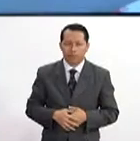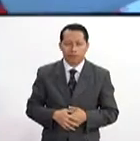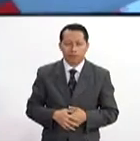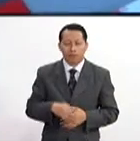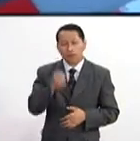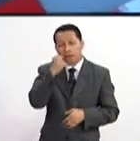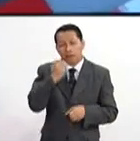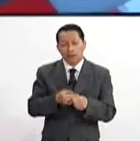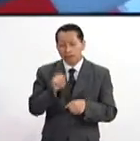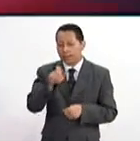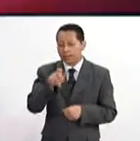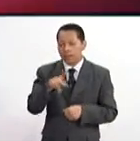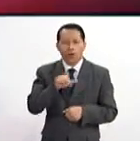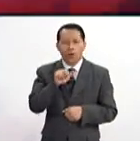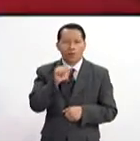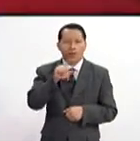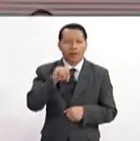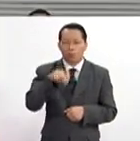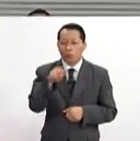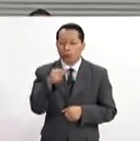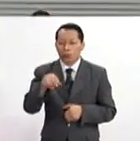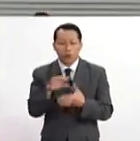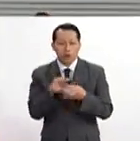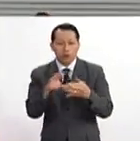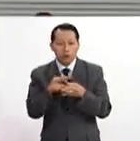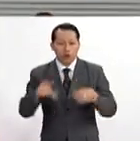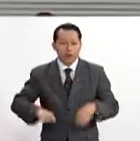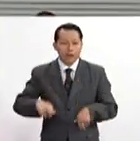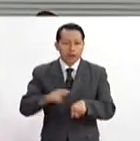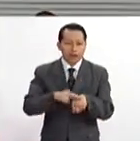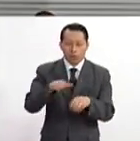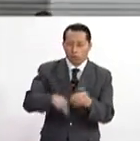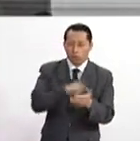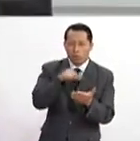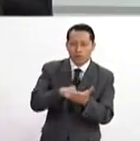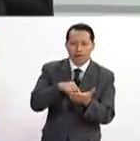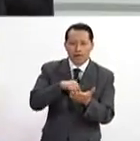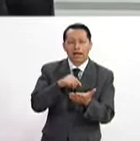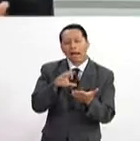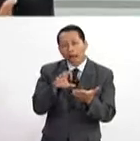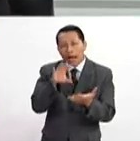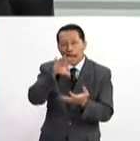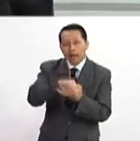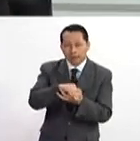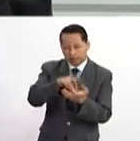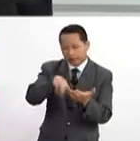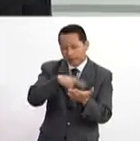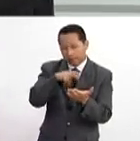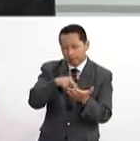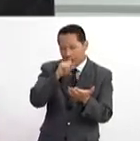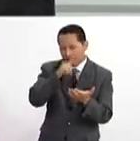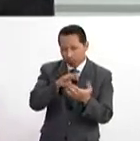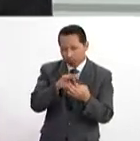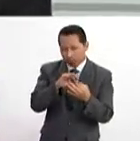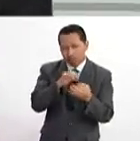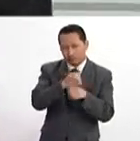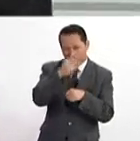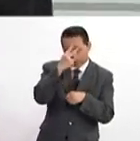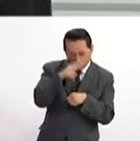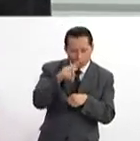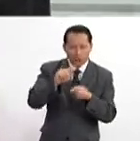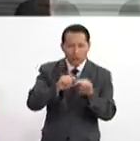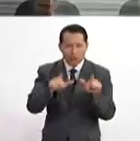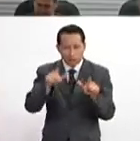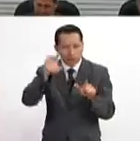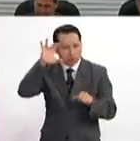El secretario de Educación Pública, Aurelio Nuño, se reunió con gobernadores de la zona centro para analizar los avances del nuevo modelo educativo en los estados de México,